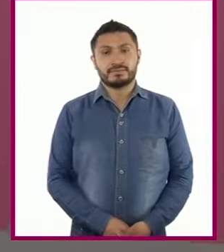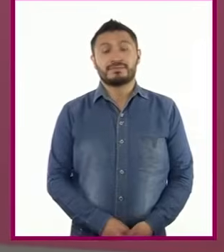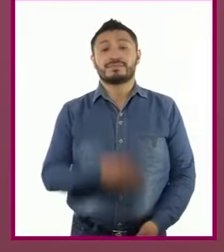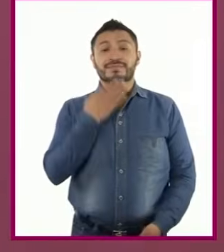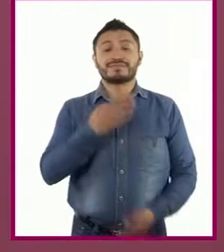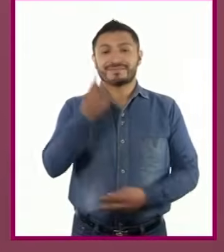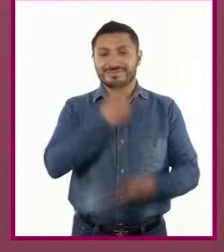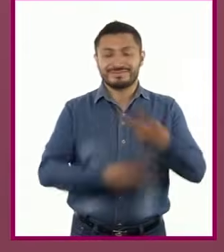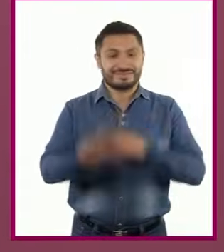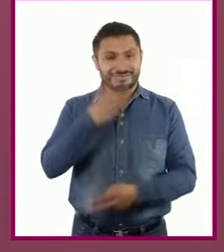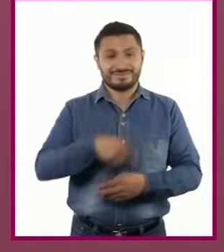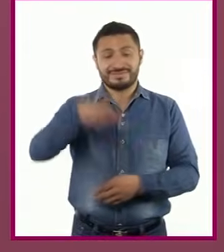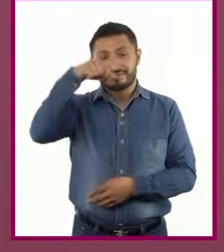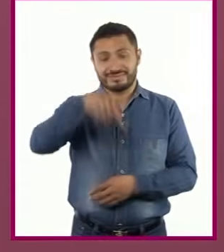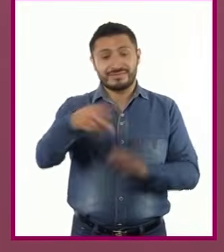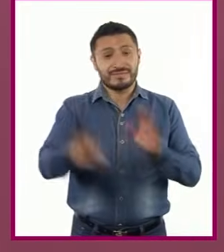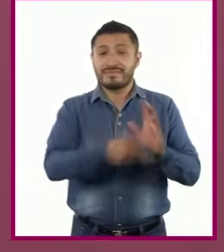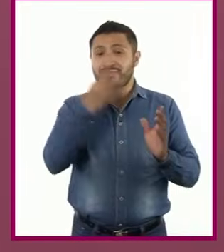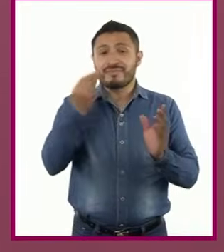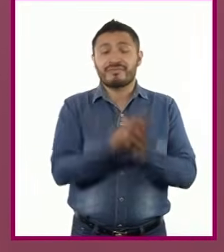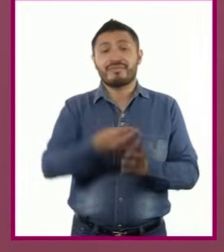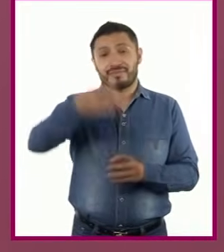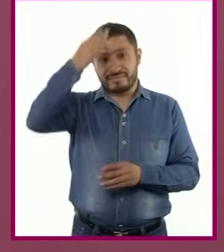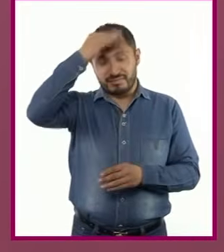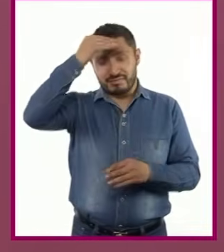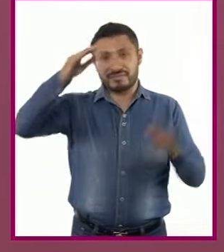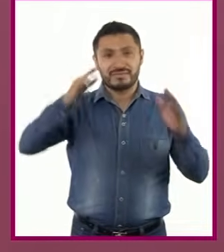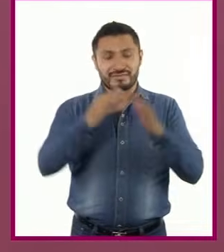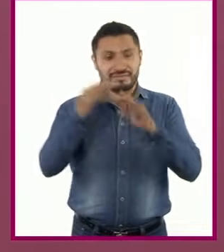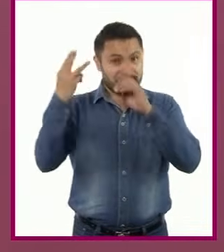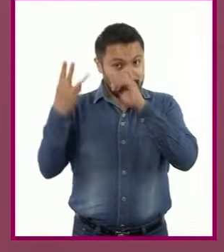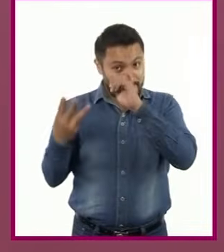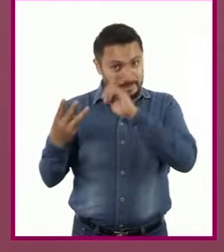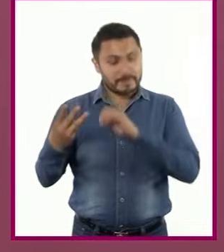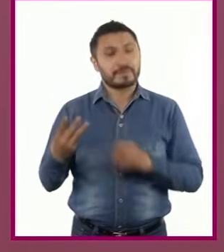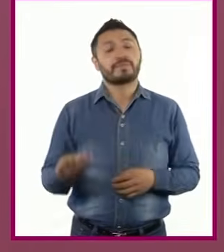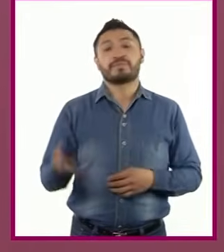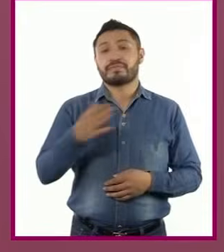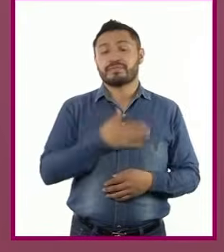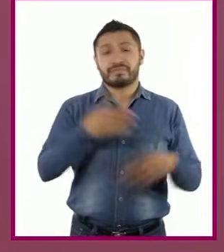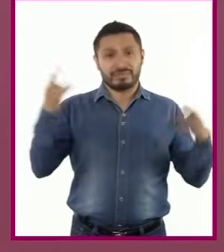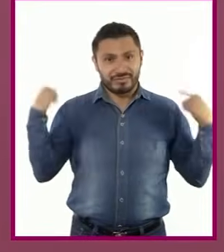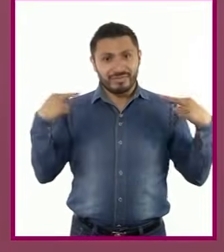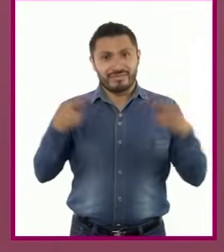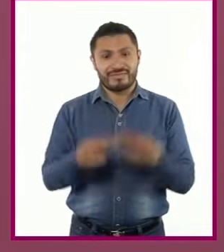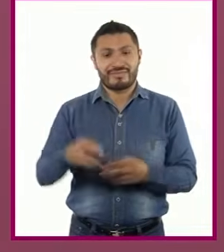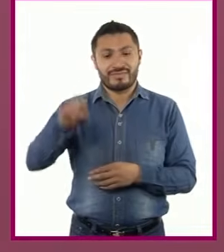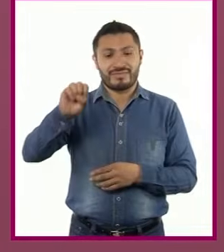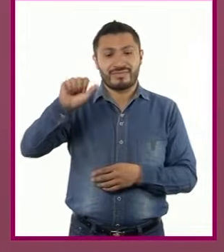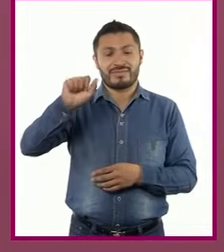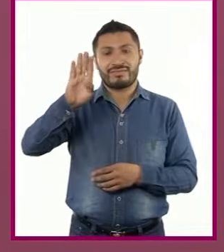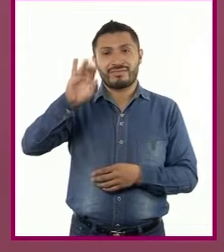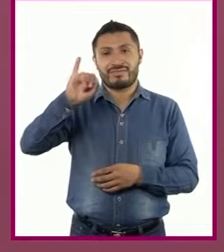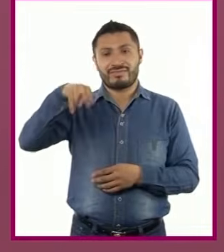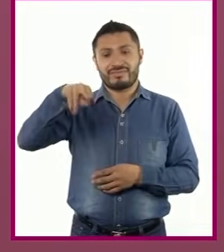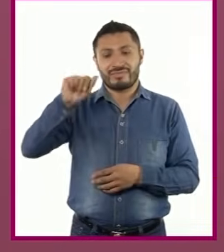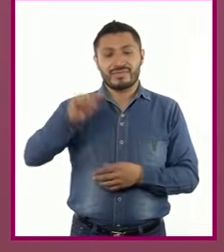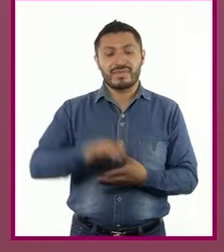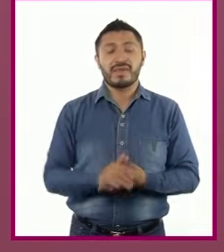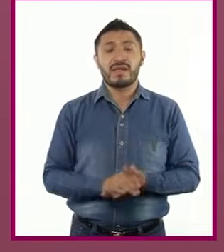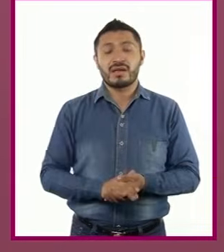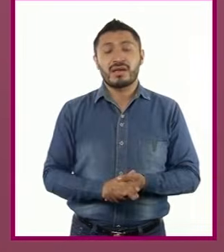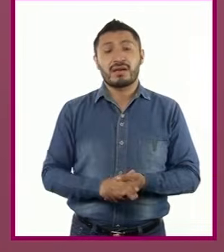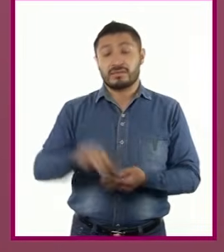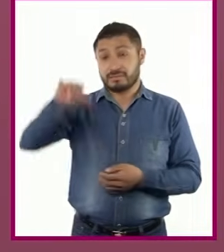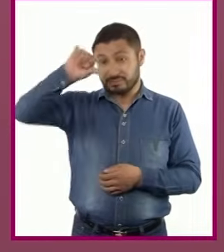Bienvenidas y bienvenidos a una sesión más de Aprende en Casa 3. Soy la maestra Sabina Durán de Siga. El día